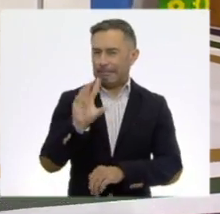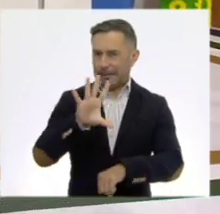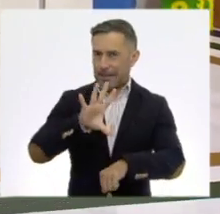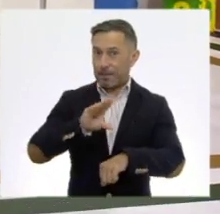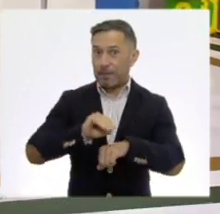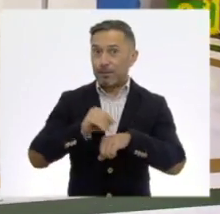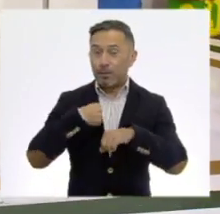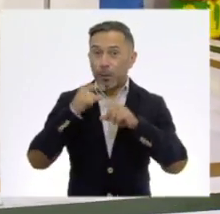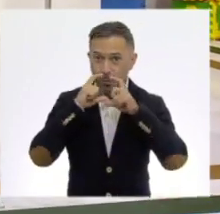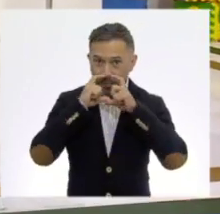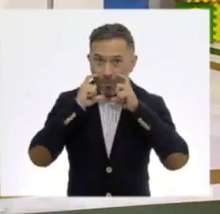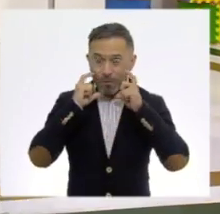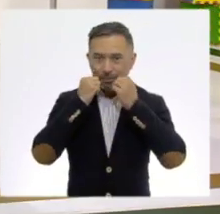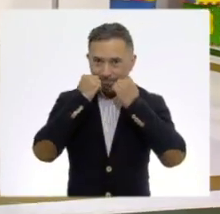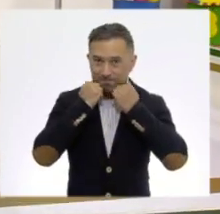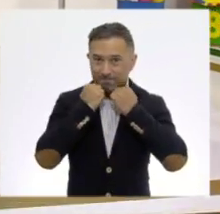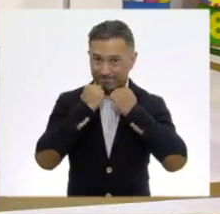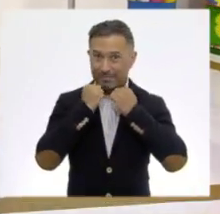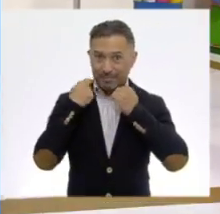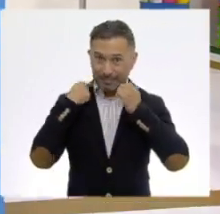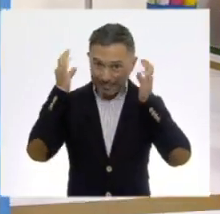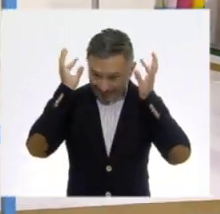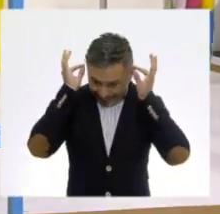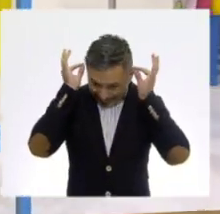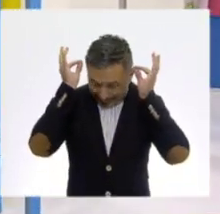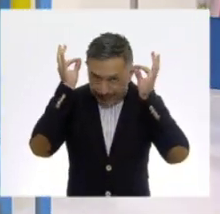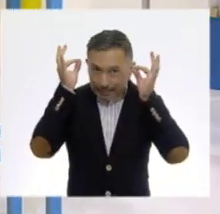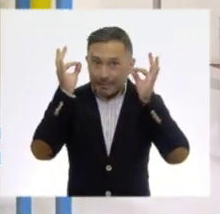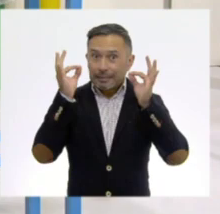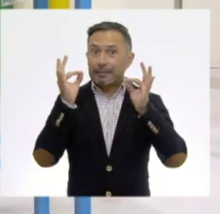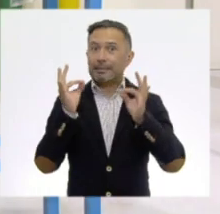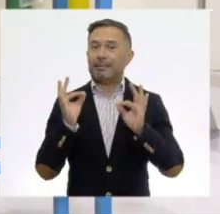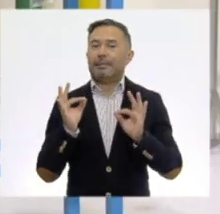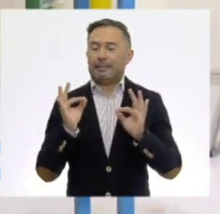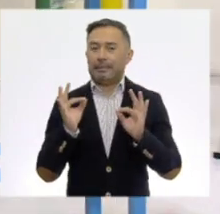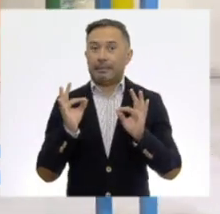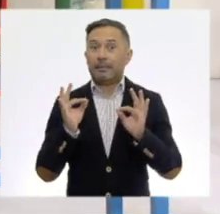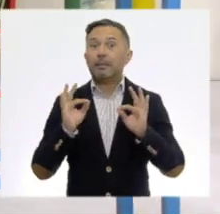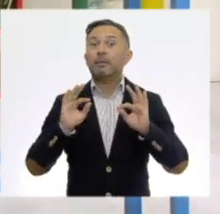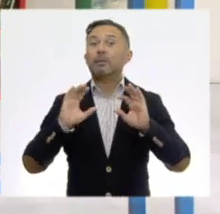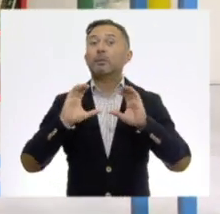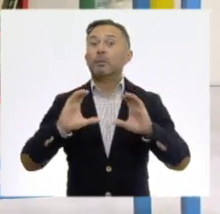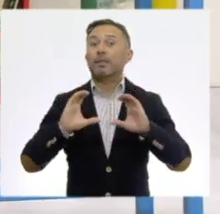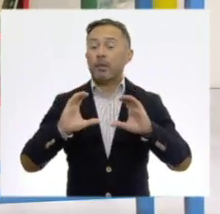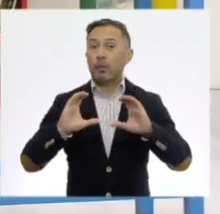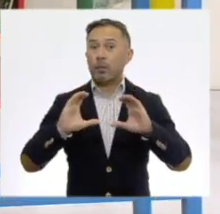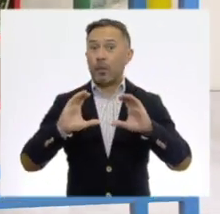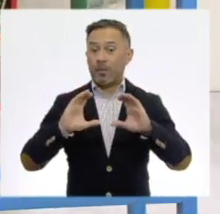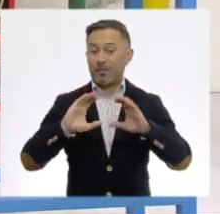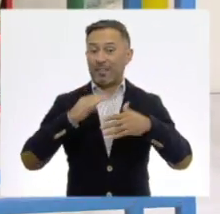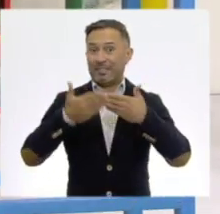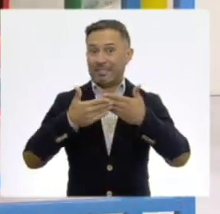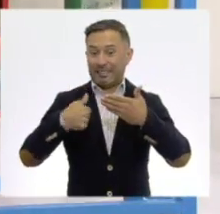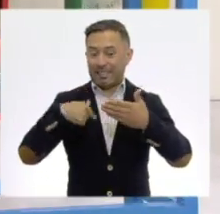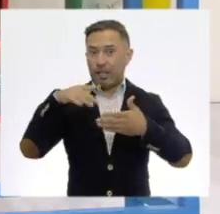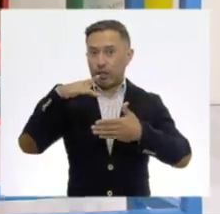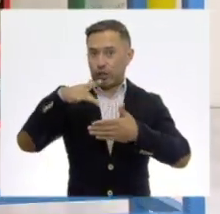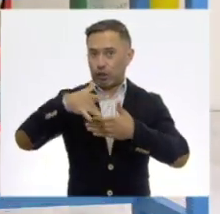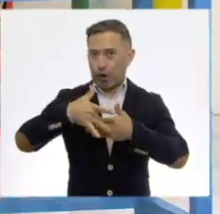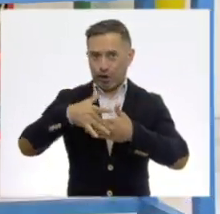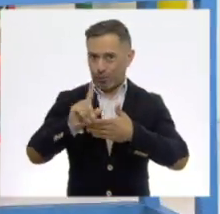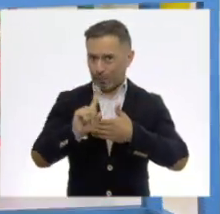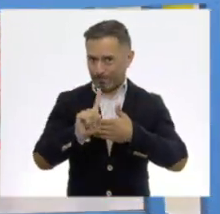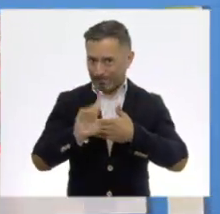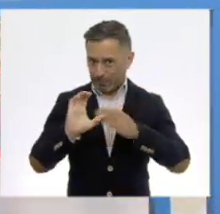cubrebocas, lo voy a hacer tomándolo de las agarraderas y con cuidado de no tocar la parte exterior. Ahora lo guardo en